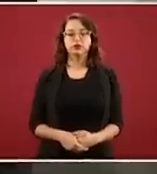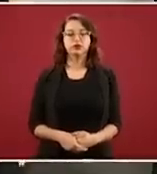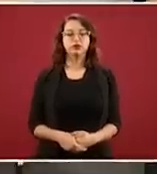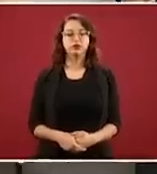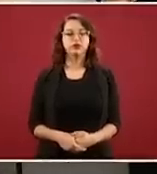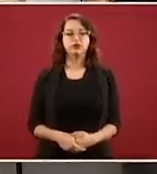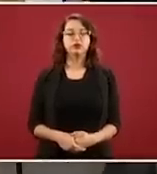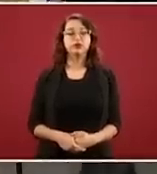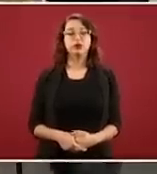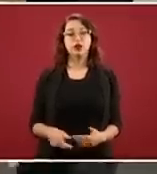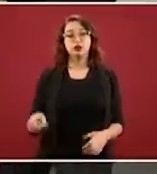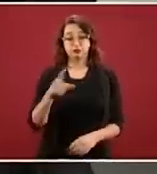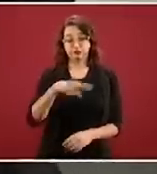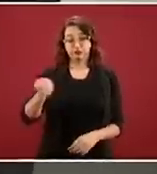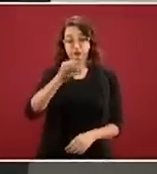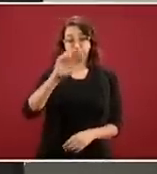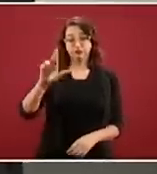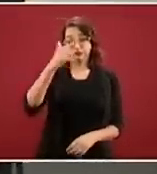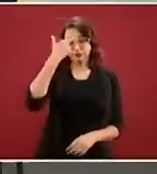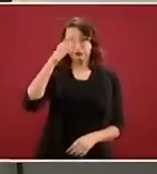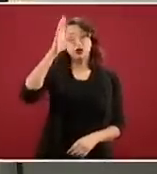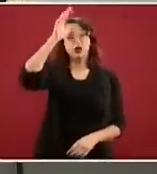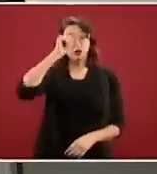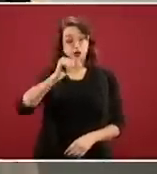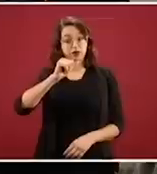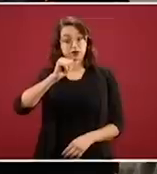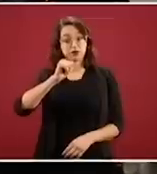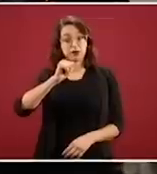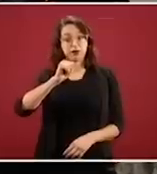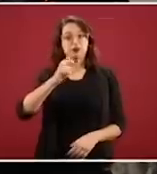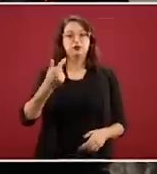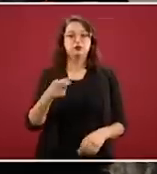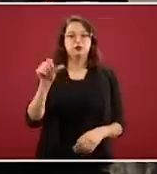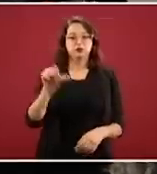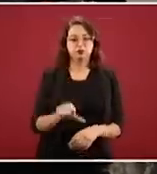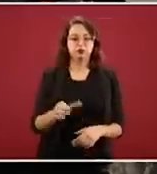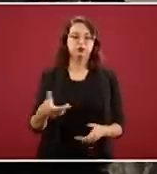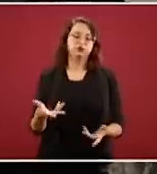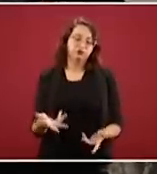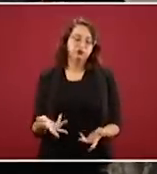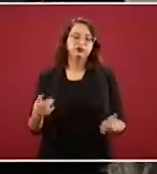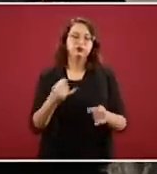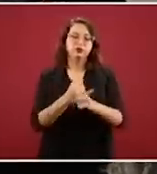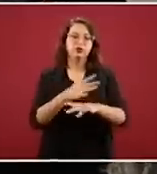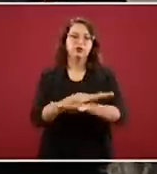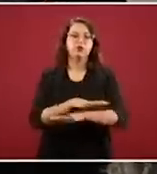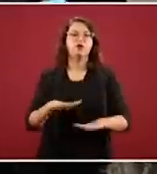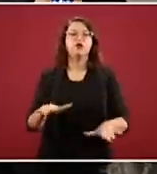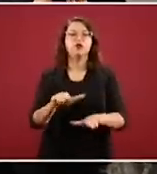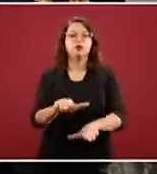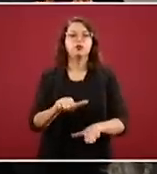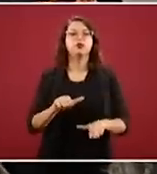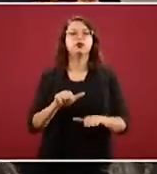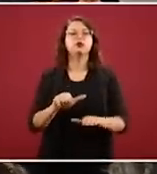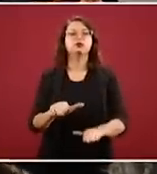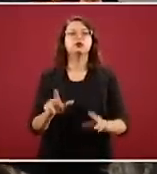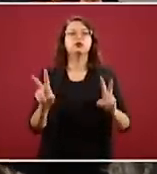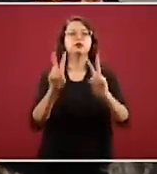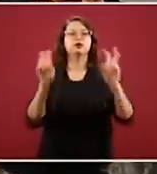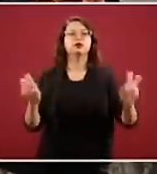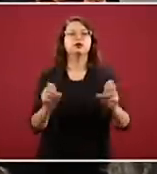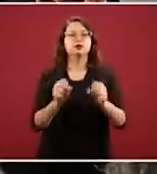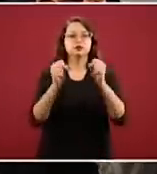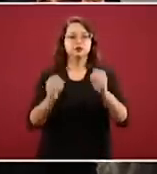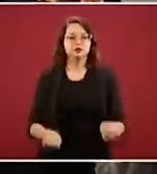Como acordamos, vamos a presentar un informe sobre